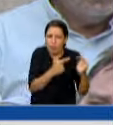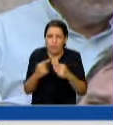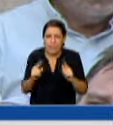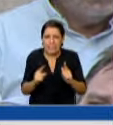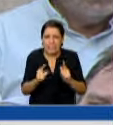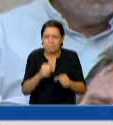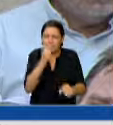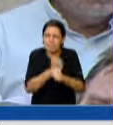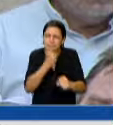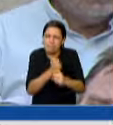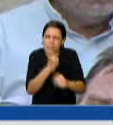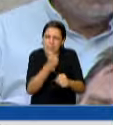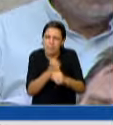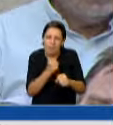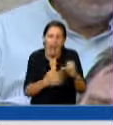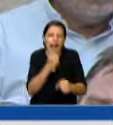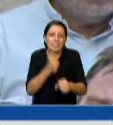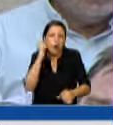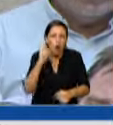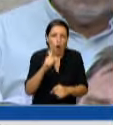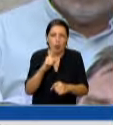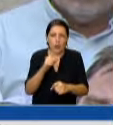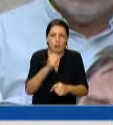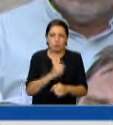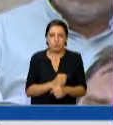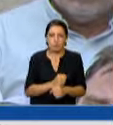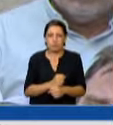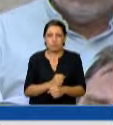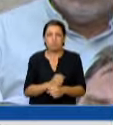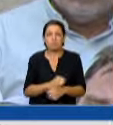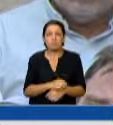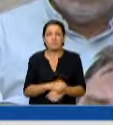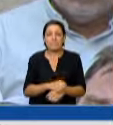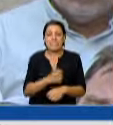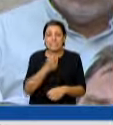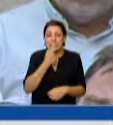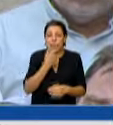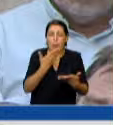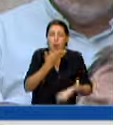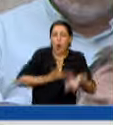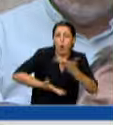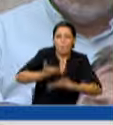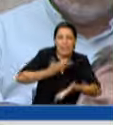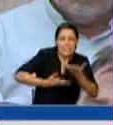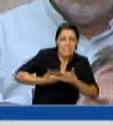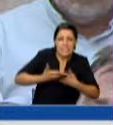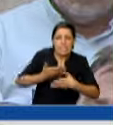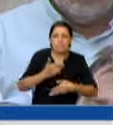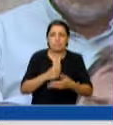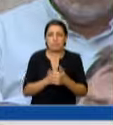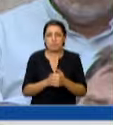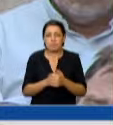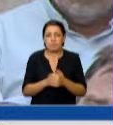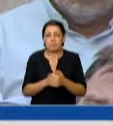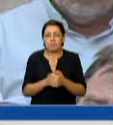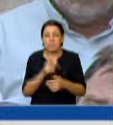acercó hasta aquí, habló con los medios, repudió todo lo que estaba sucediendo y esperaban, los dos esperaban